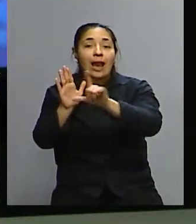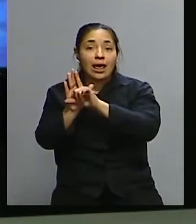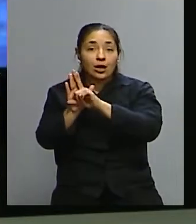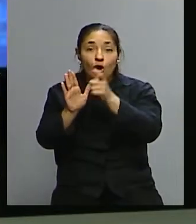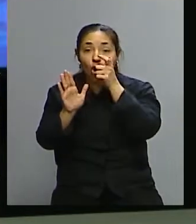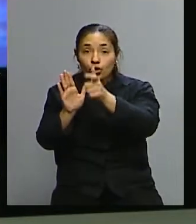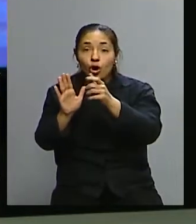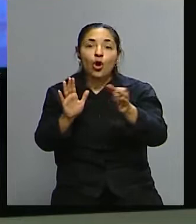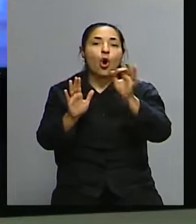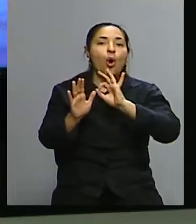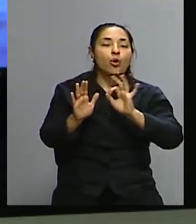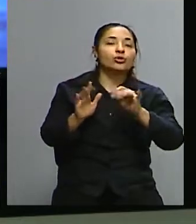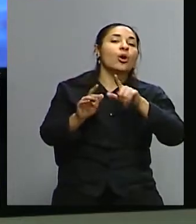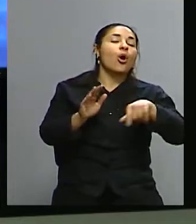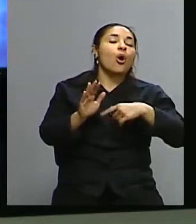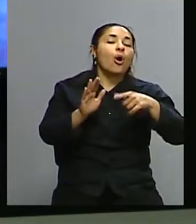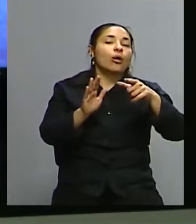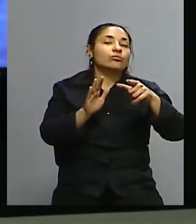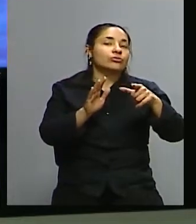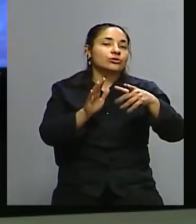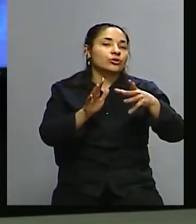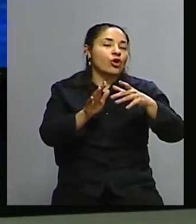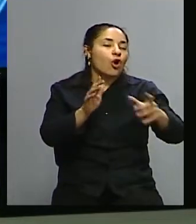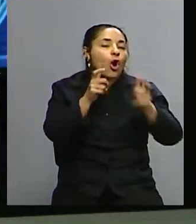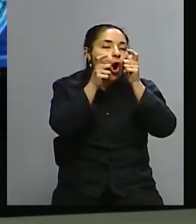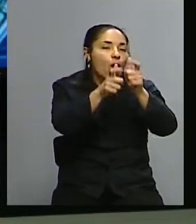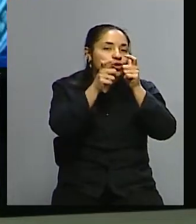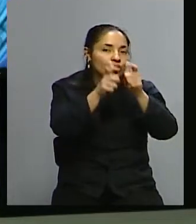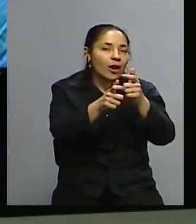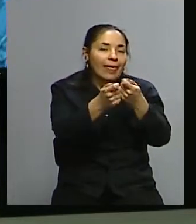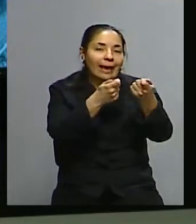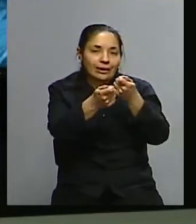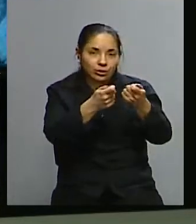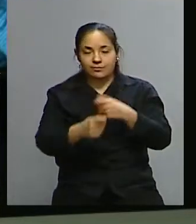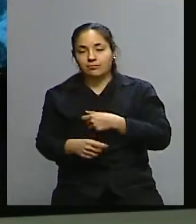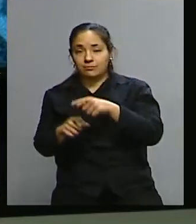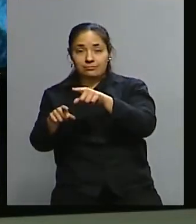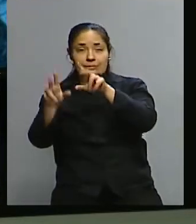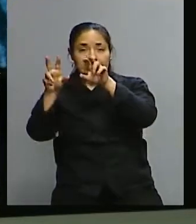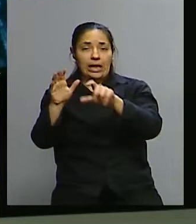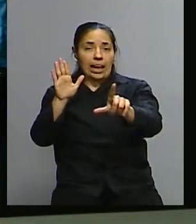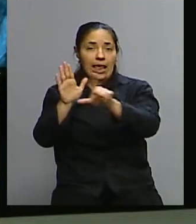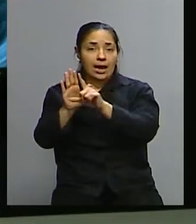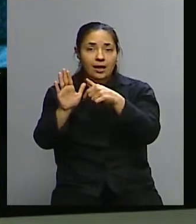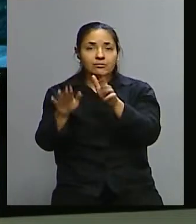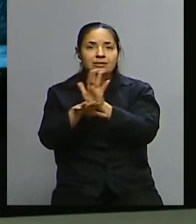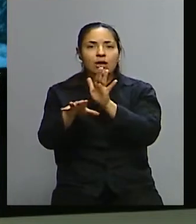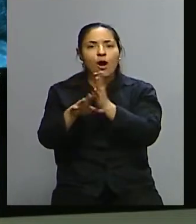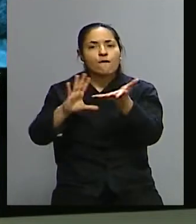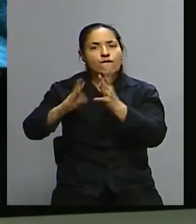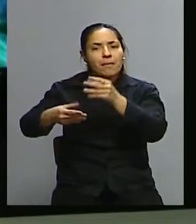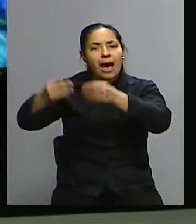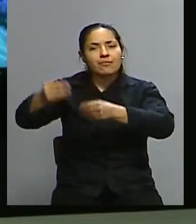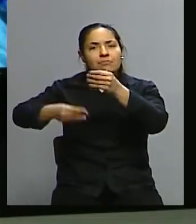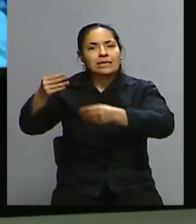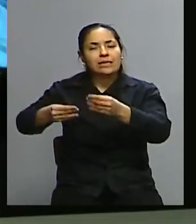de control de gestión, que es mucho más amplio. Cuando decimos que el alcance es de legalidad es porque lo que se controla son todos los actos administrativos,